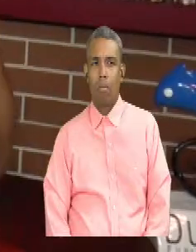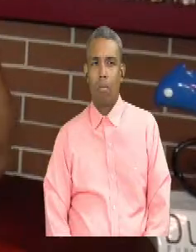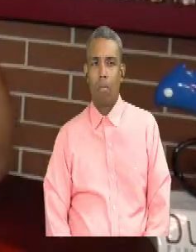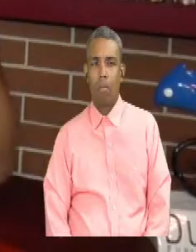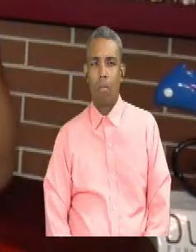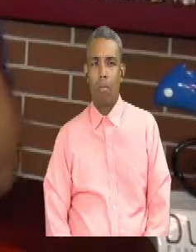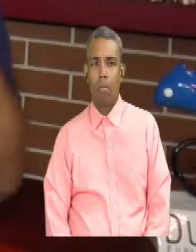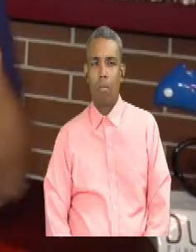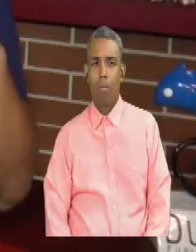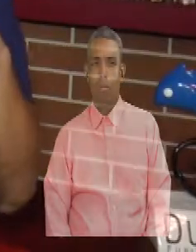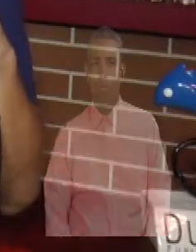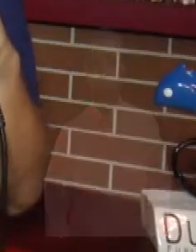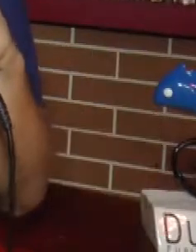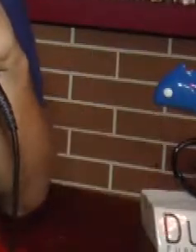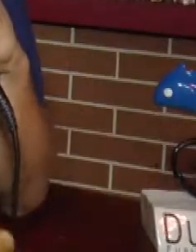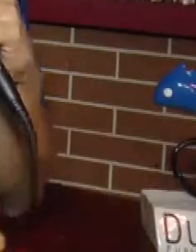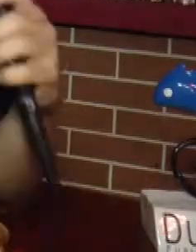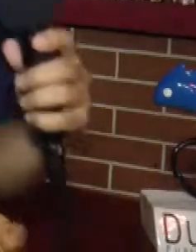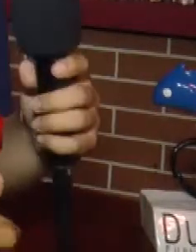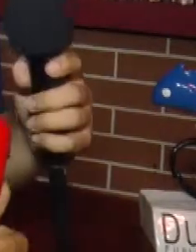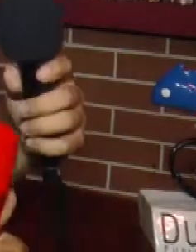Y yo pensando en esa estrella,